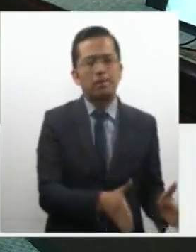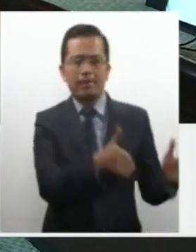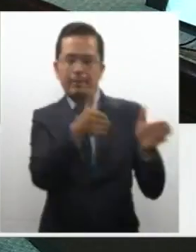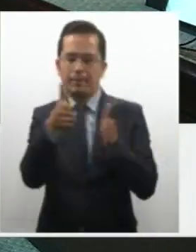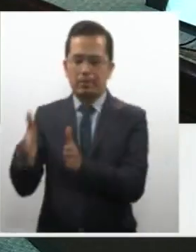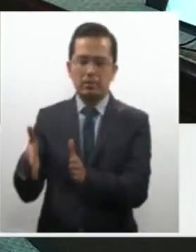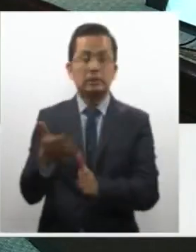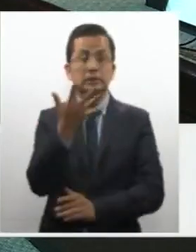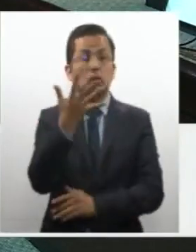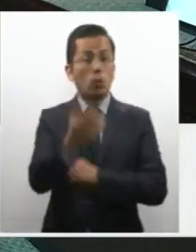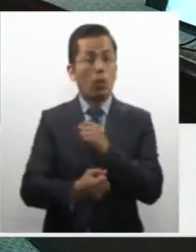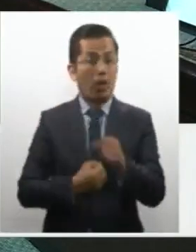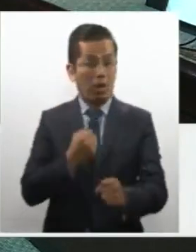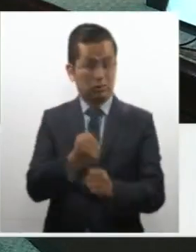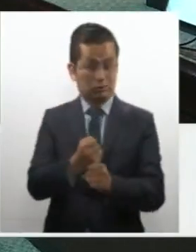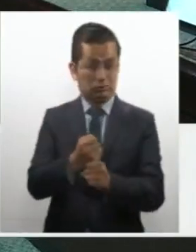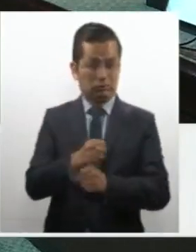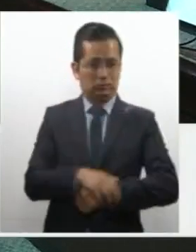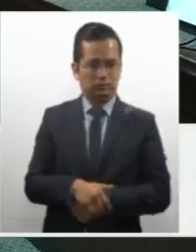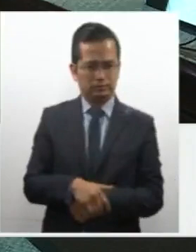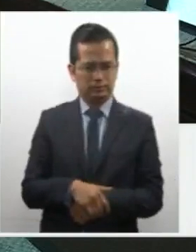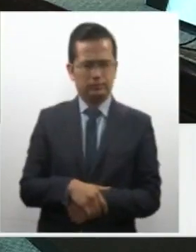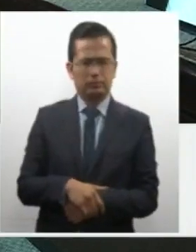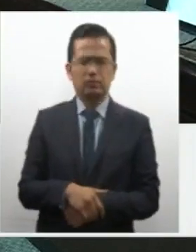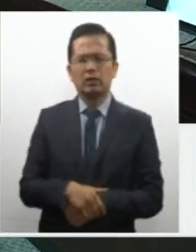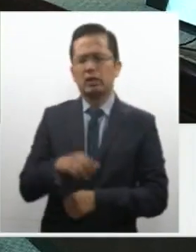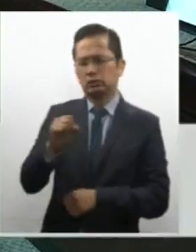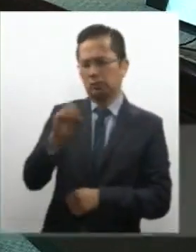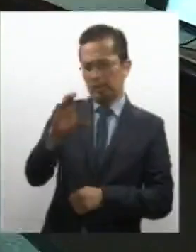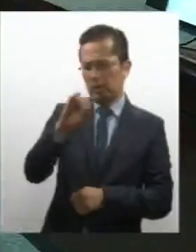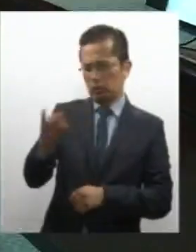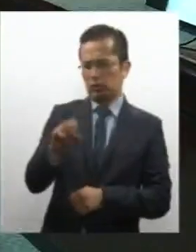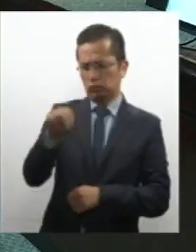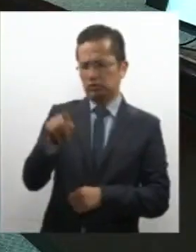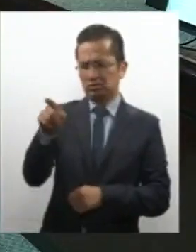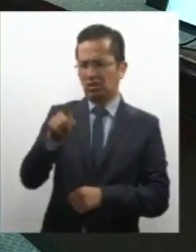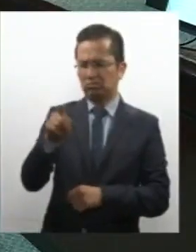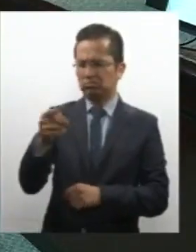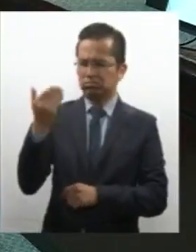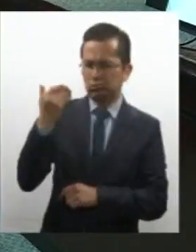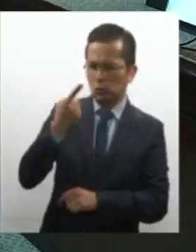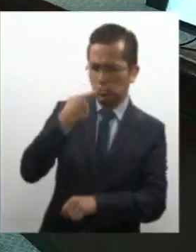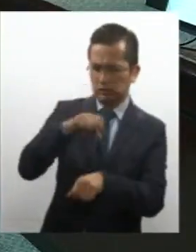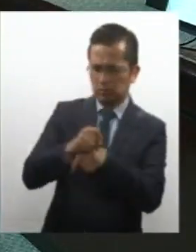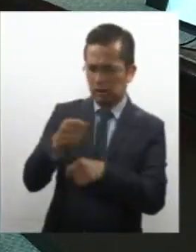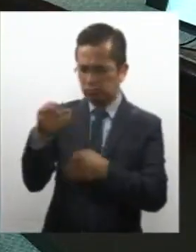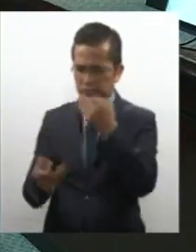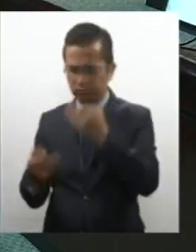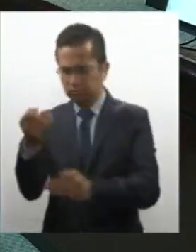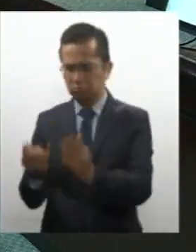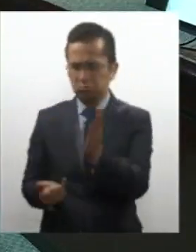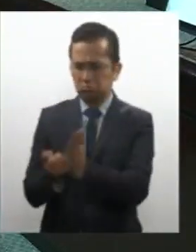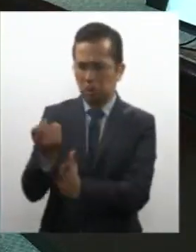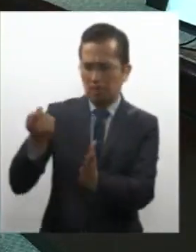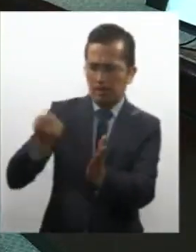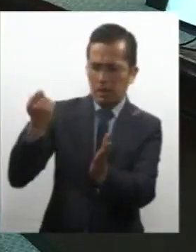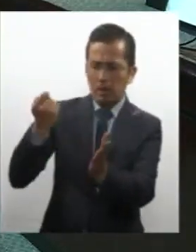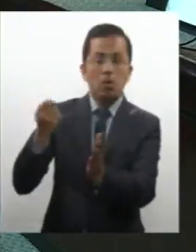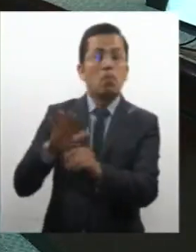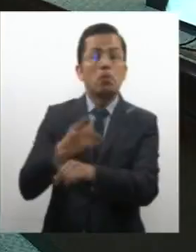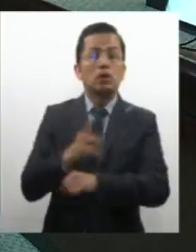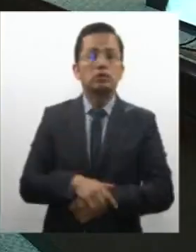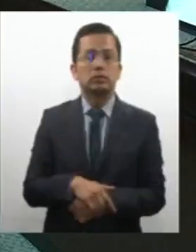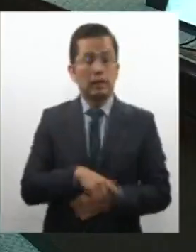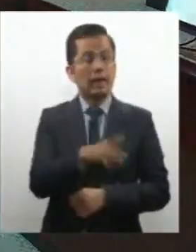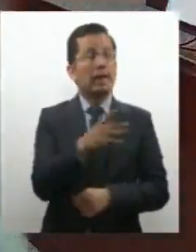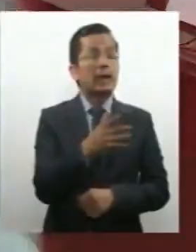pasada donde se echó para atrás las gasolinas con etanol porque la CRE no cumplió con